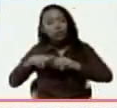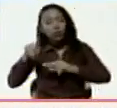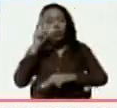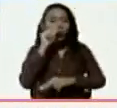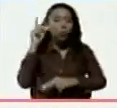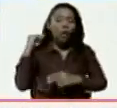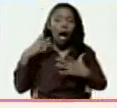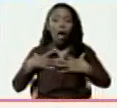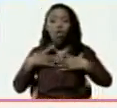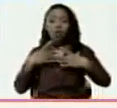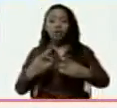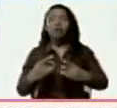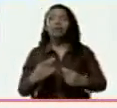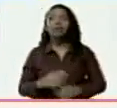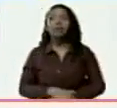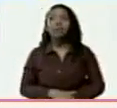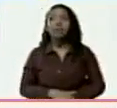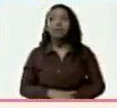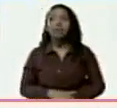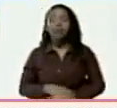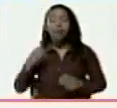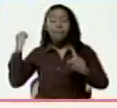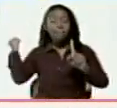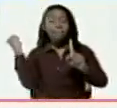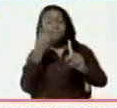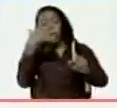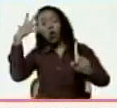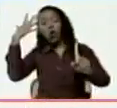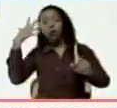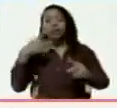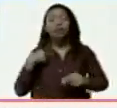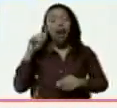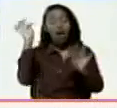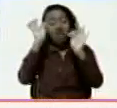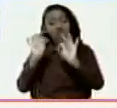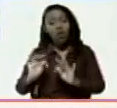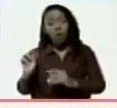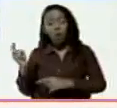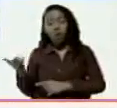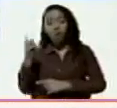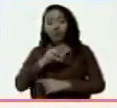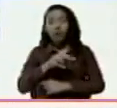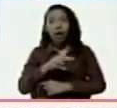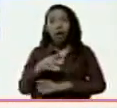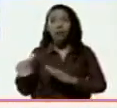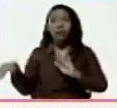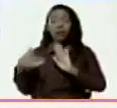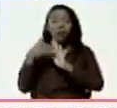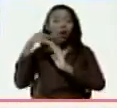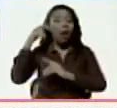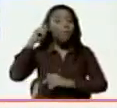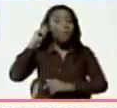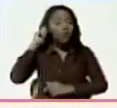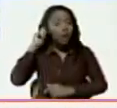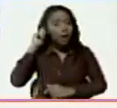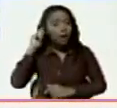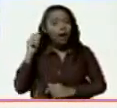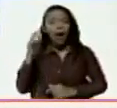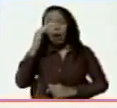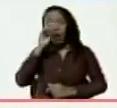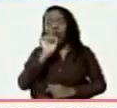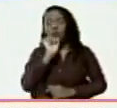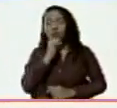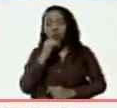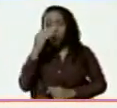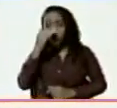y adolescentes el impacto de las medidas coercitivas unilaterales en las mujeres en los adultos mayores